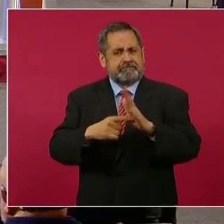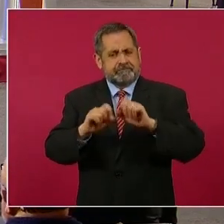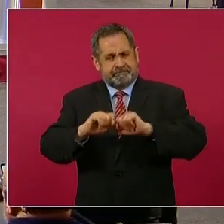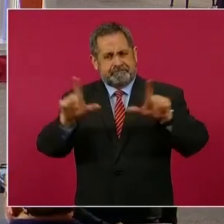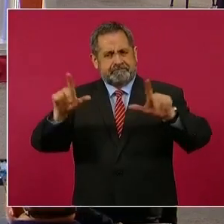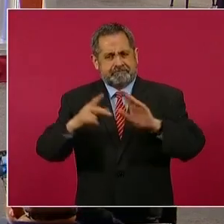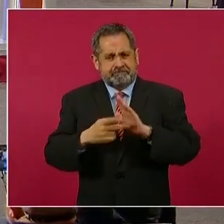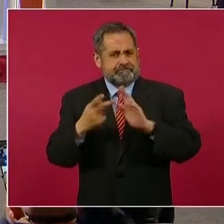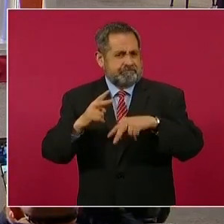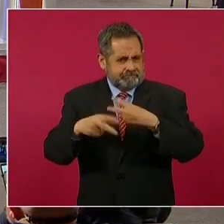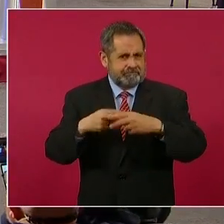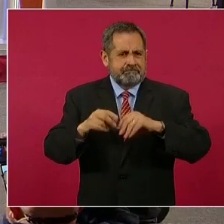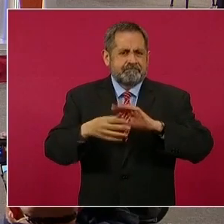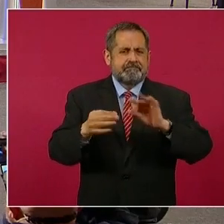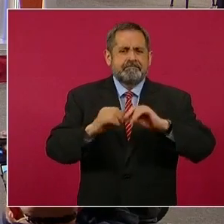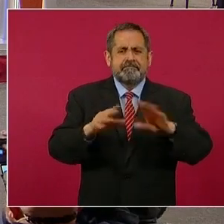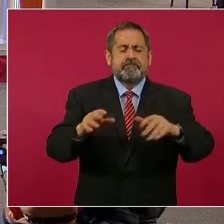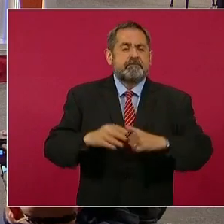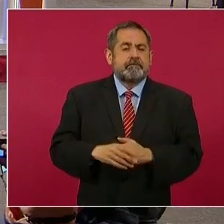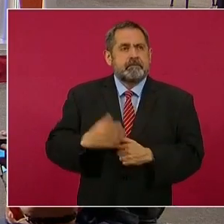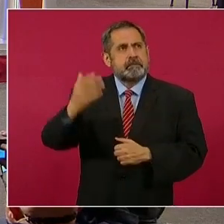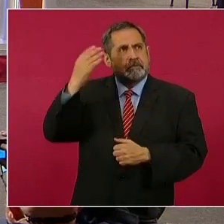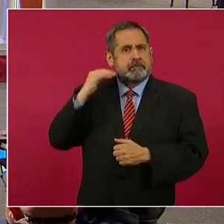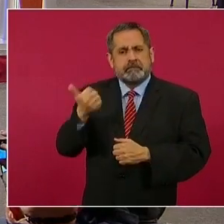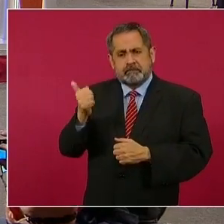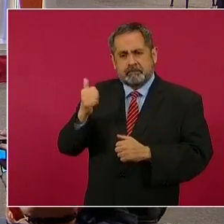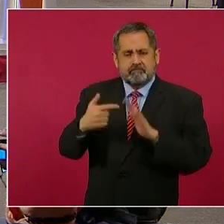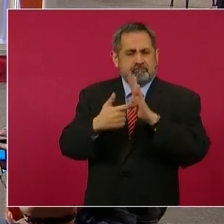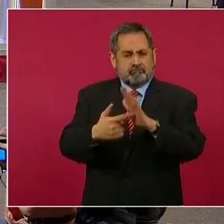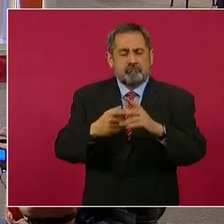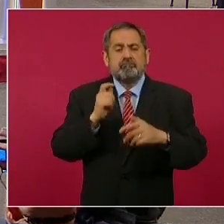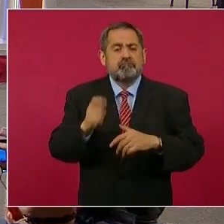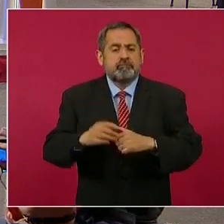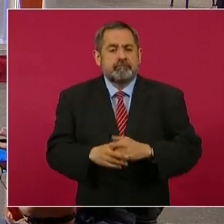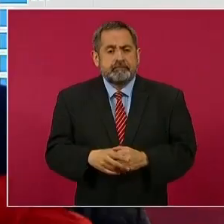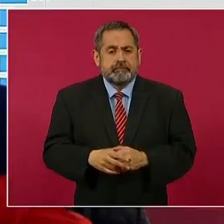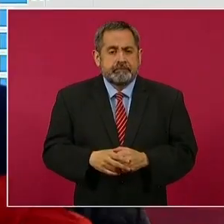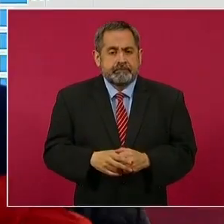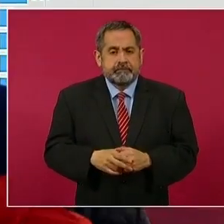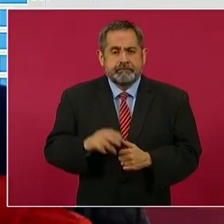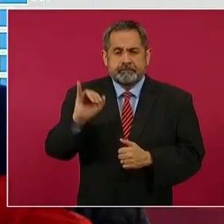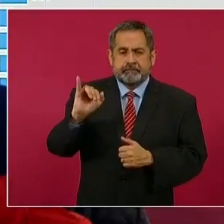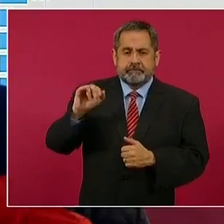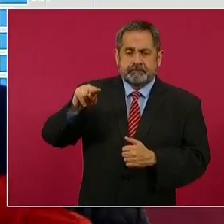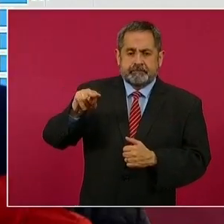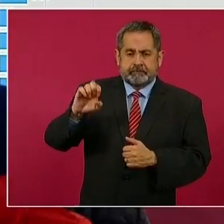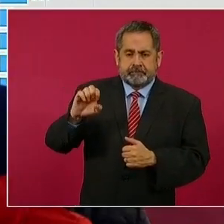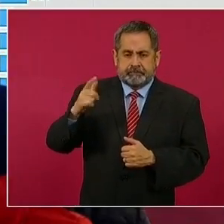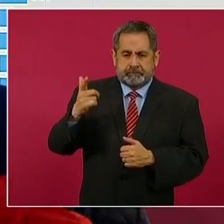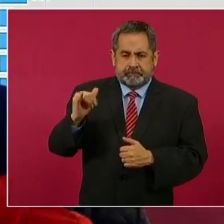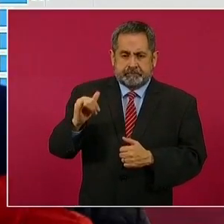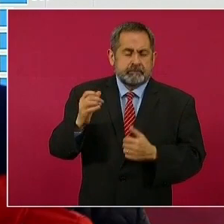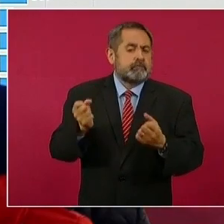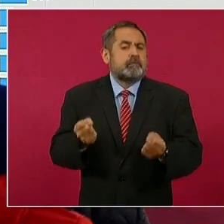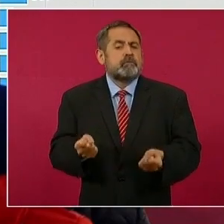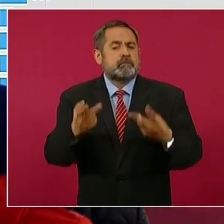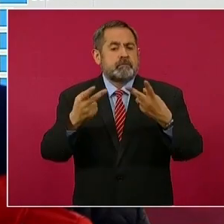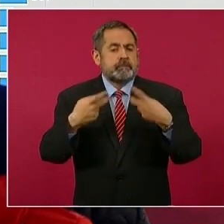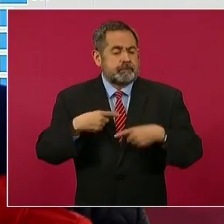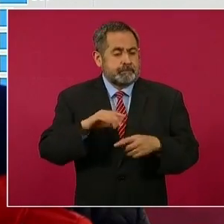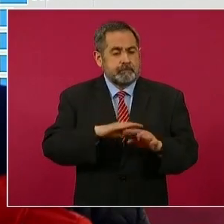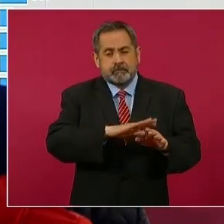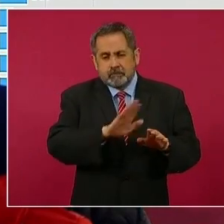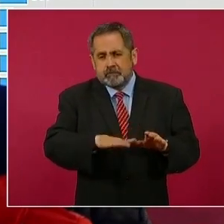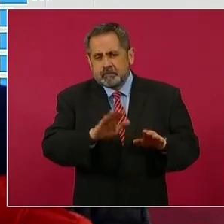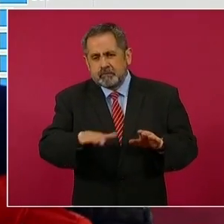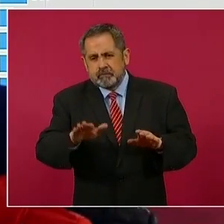gusto lo volvemos a explicar, lo presentamos en agosto. Y es los datos del INEGI sobre la mortalidad por